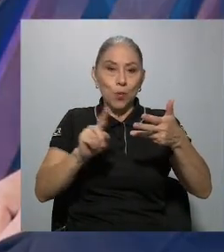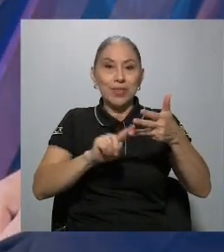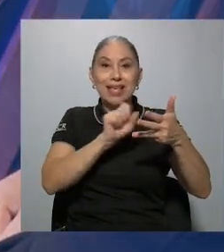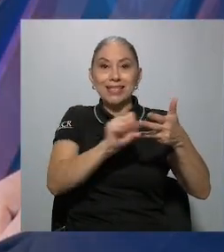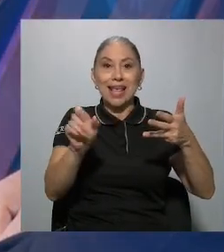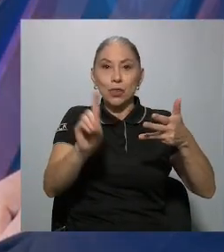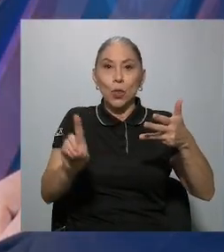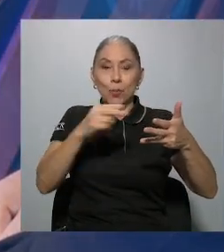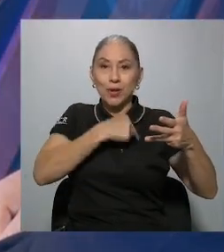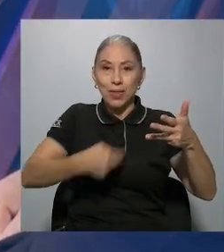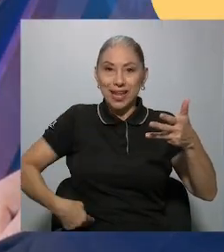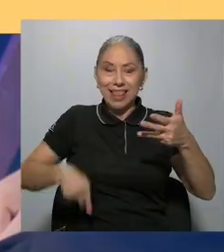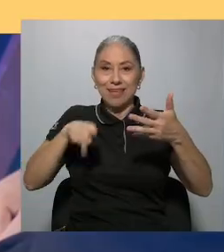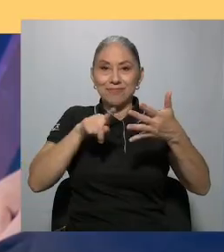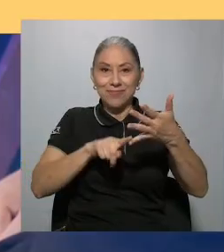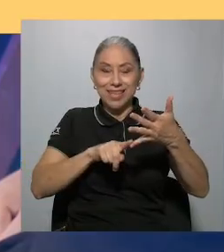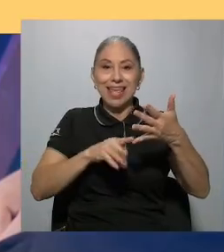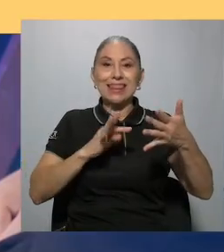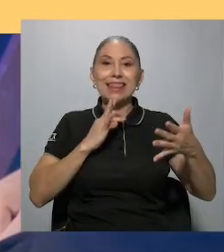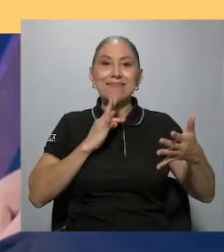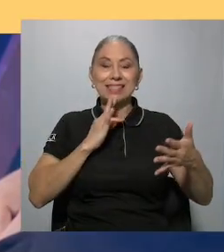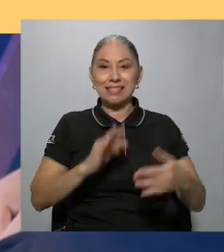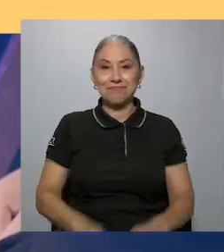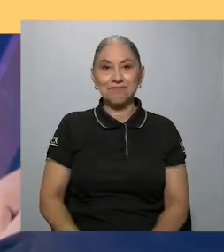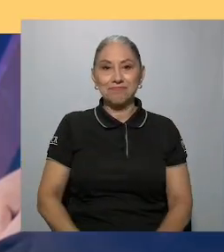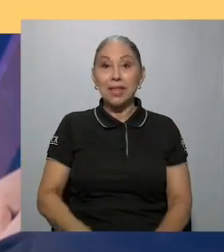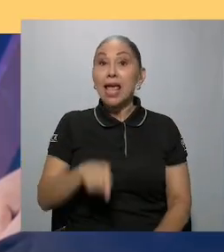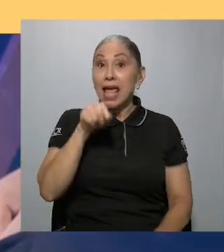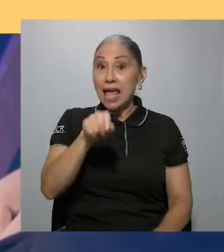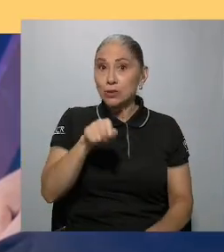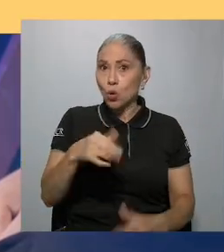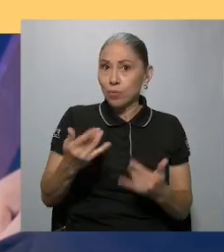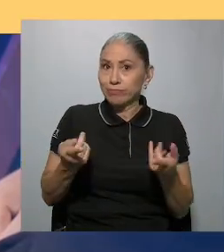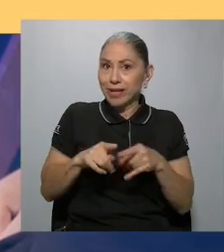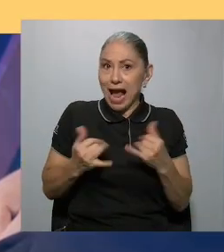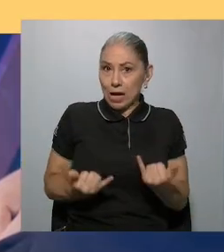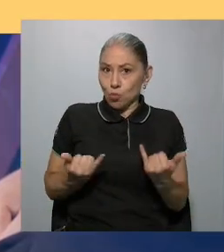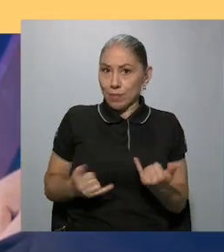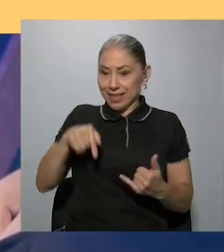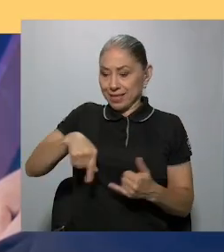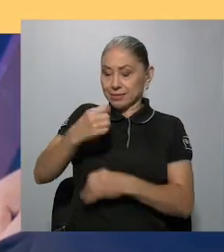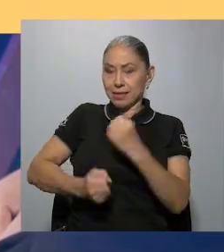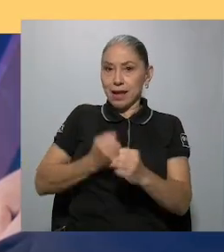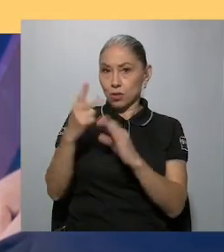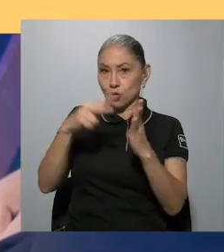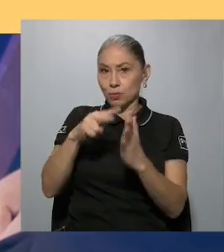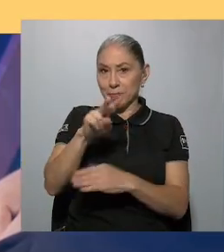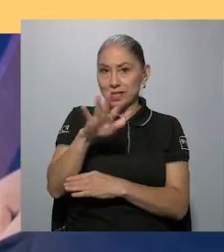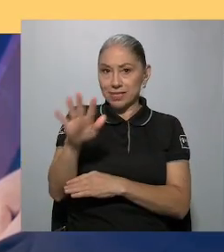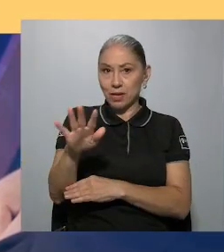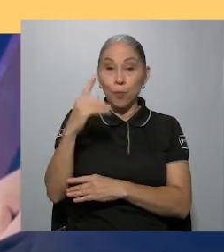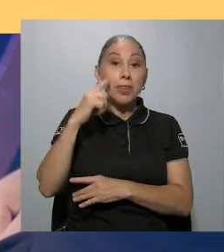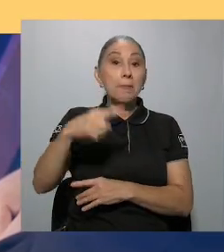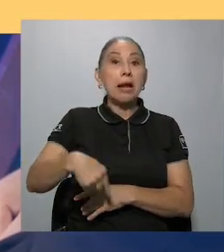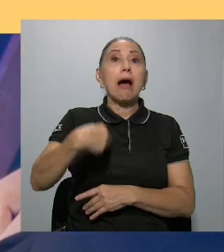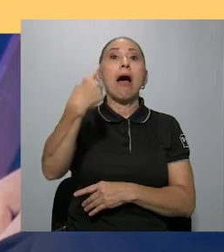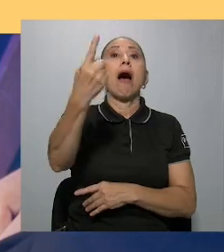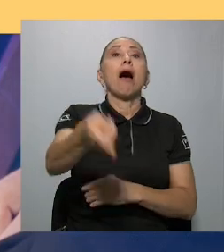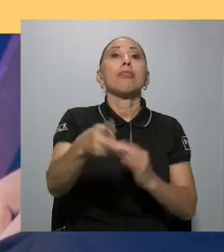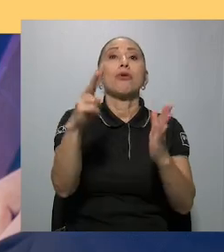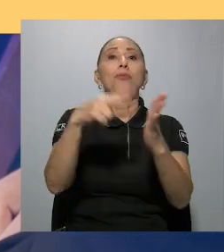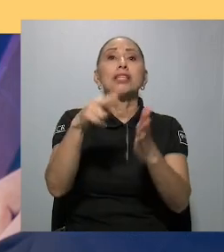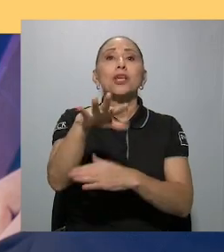San José, a San Mateo, a Santo Domingo de Heredia y tenemos a Tibás. Esto actualmente